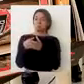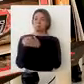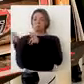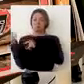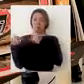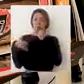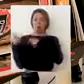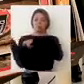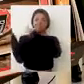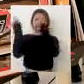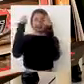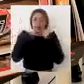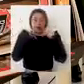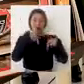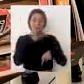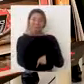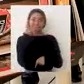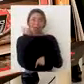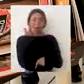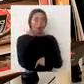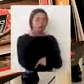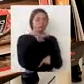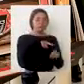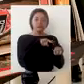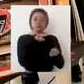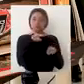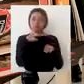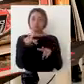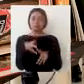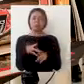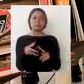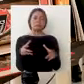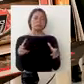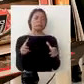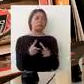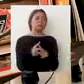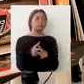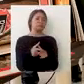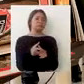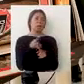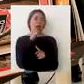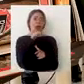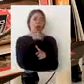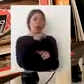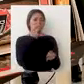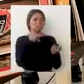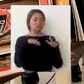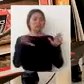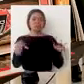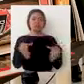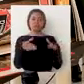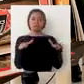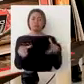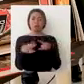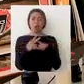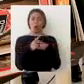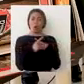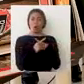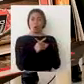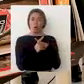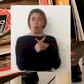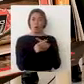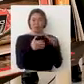muy complicado encontrar personas que estuviesen jugando. En la Universidad Tecnológica montamos unos